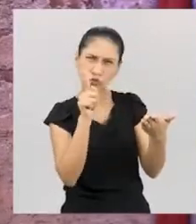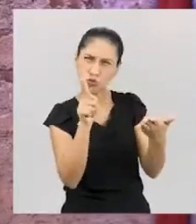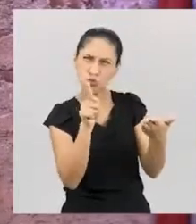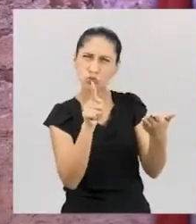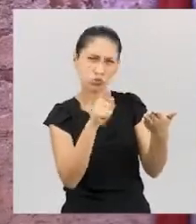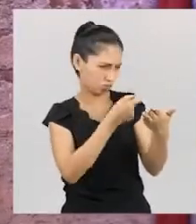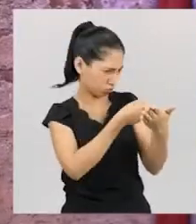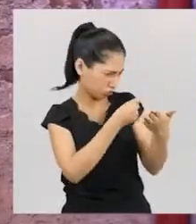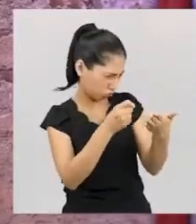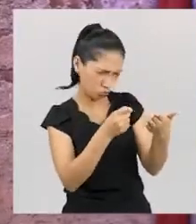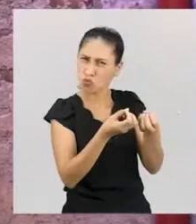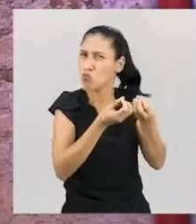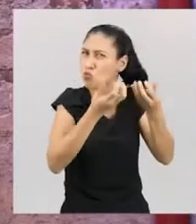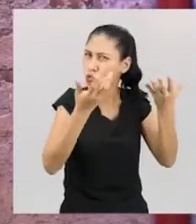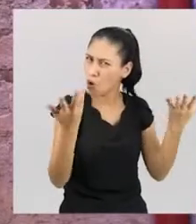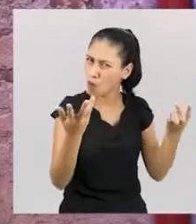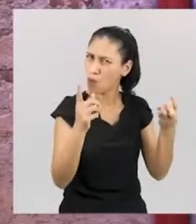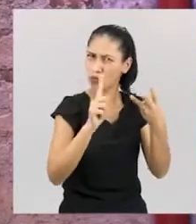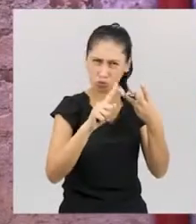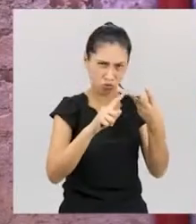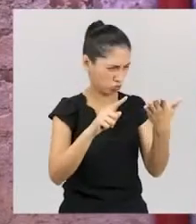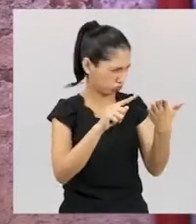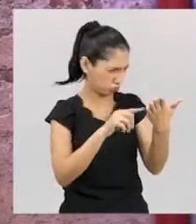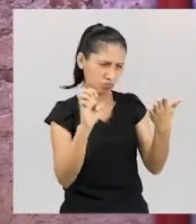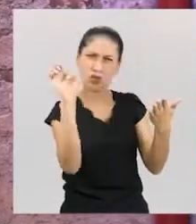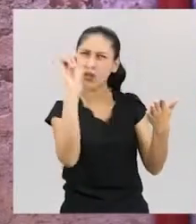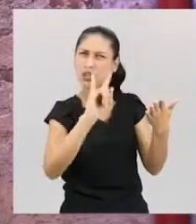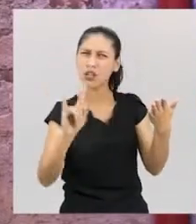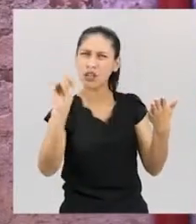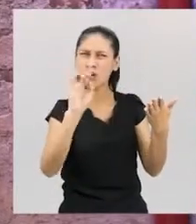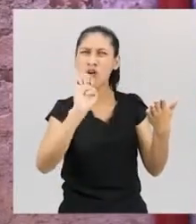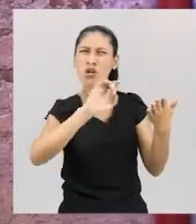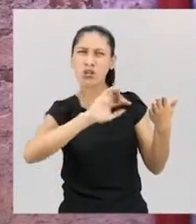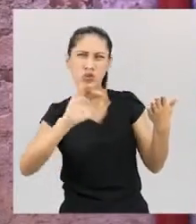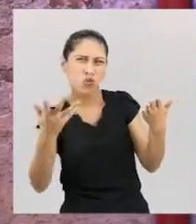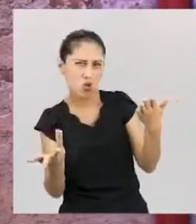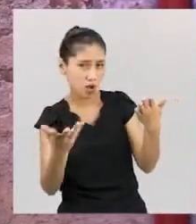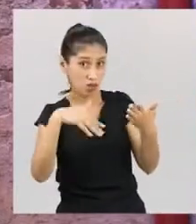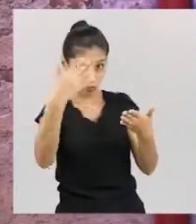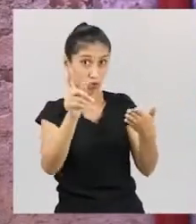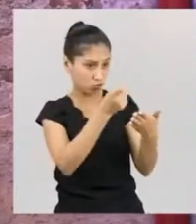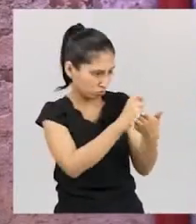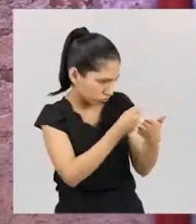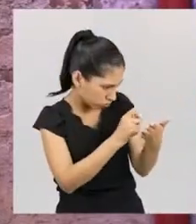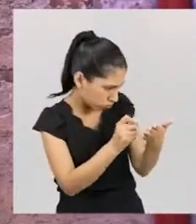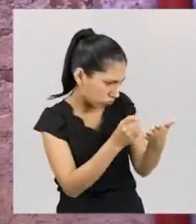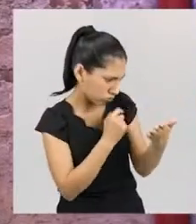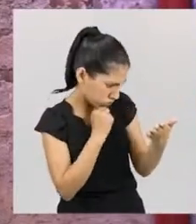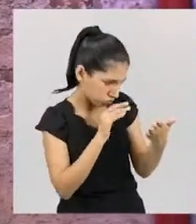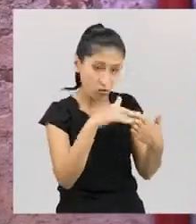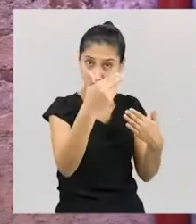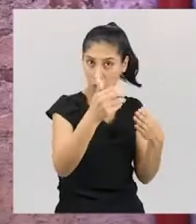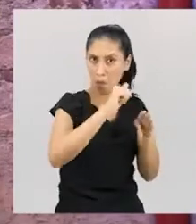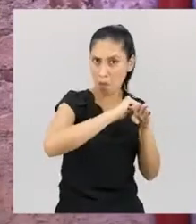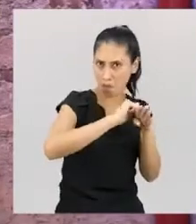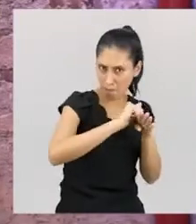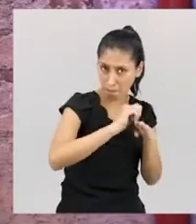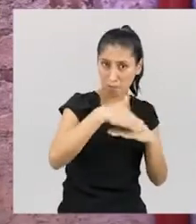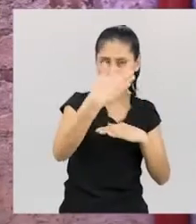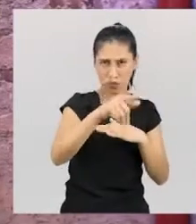resolveré? ¿Qué estrategias utilizaré? Ejecutar el plan. Poner en práctica las estrategias y los